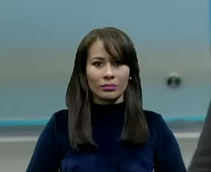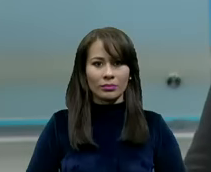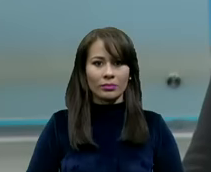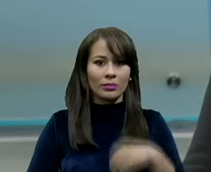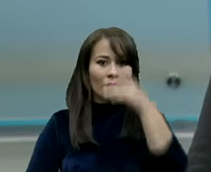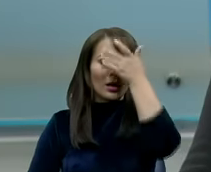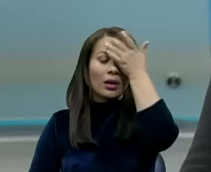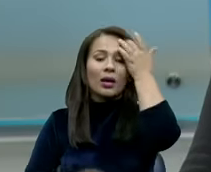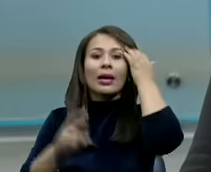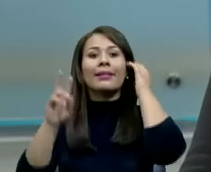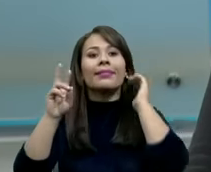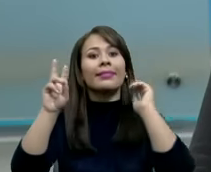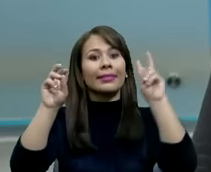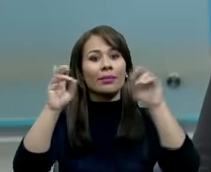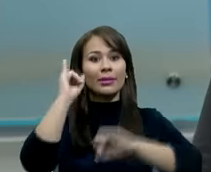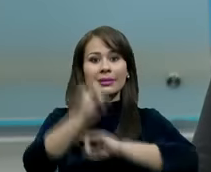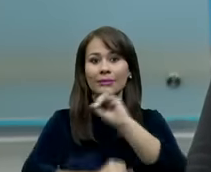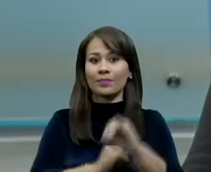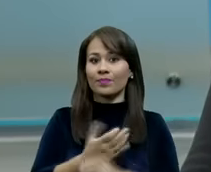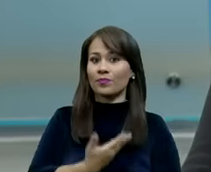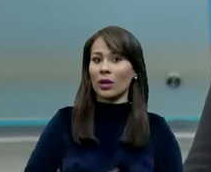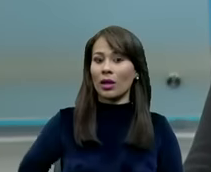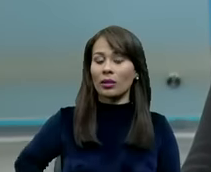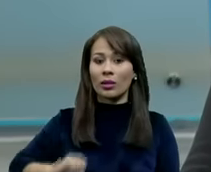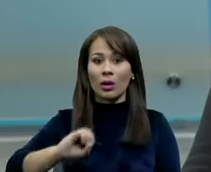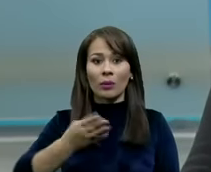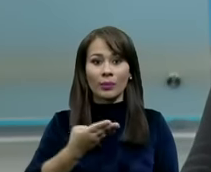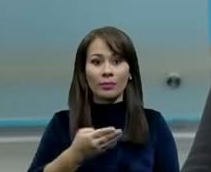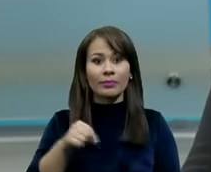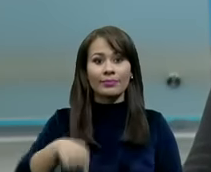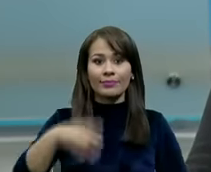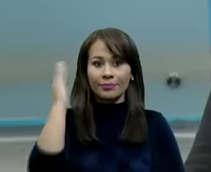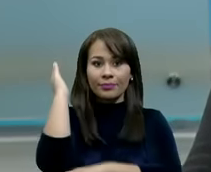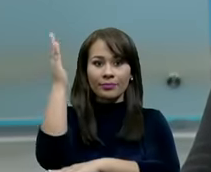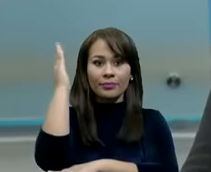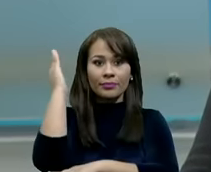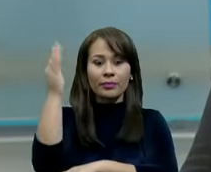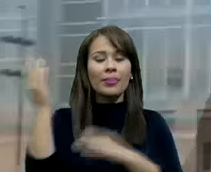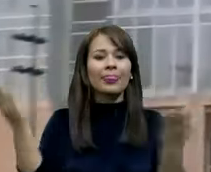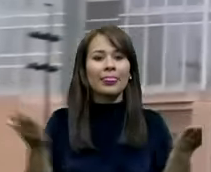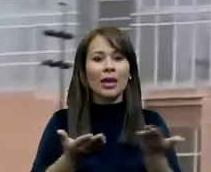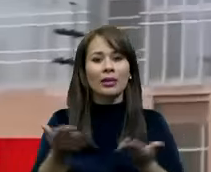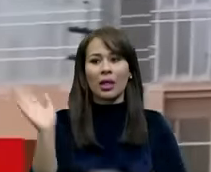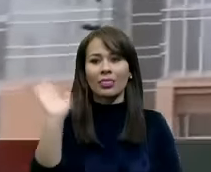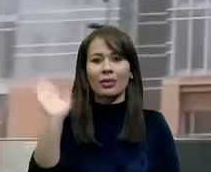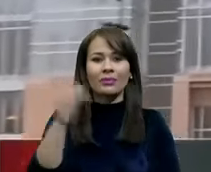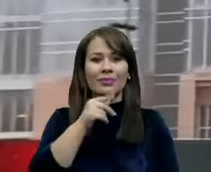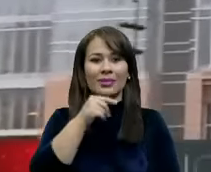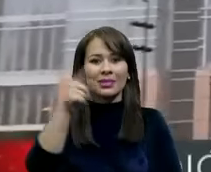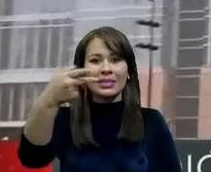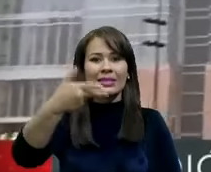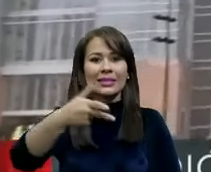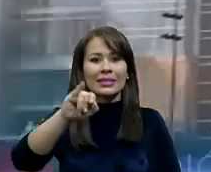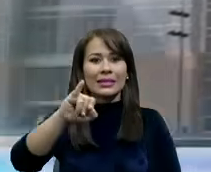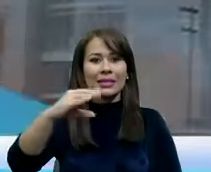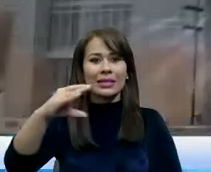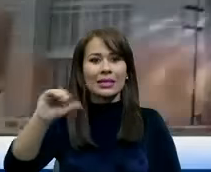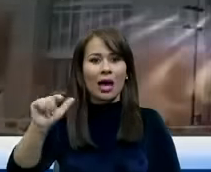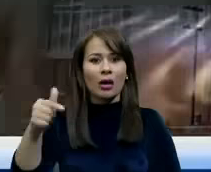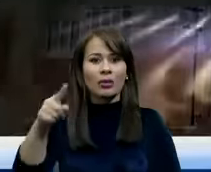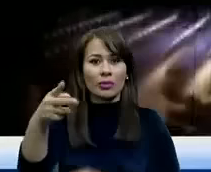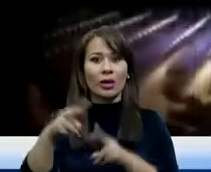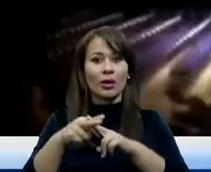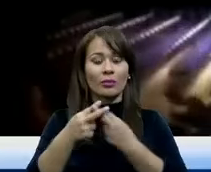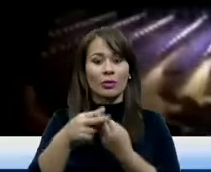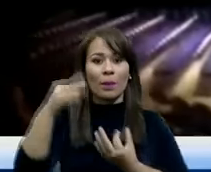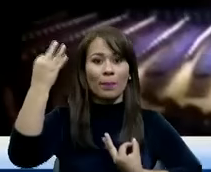Y en el ámbito internacional, el presidente Barack Obama dará su discurso de despedida en Chicago, la ciudad donde comenzó su carrera